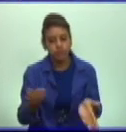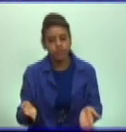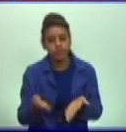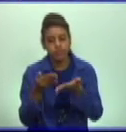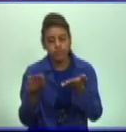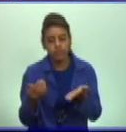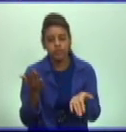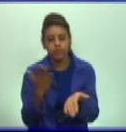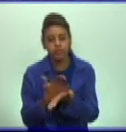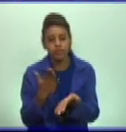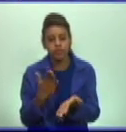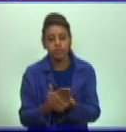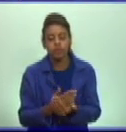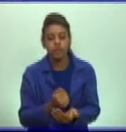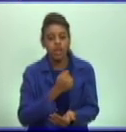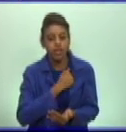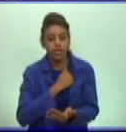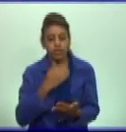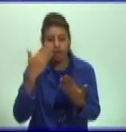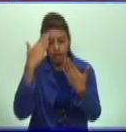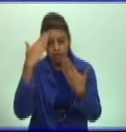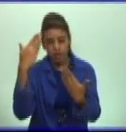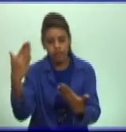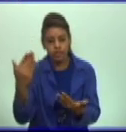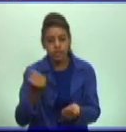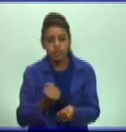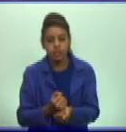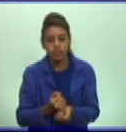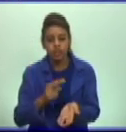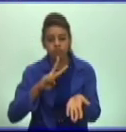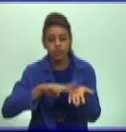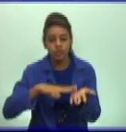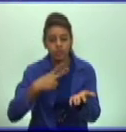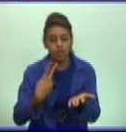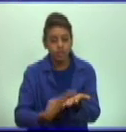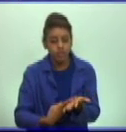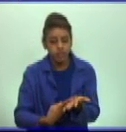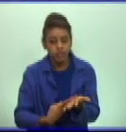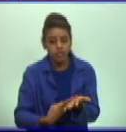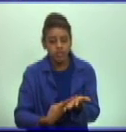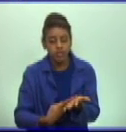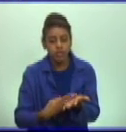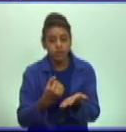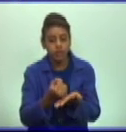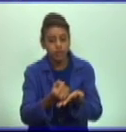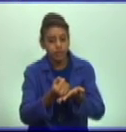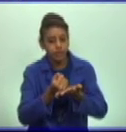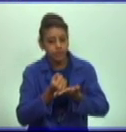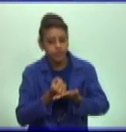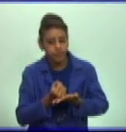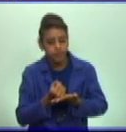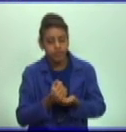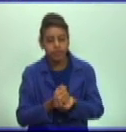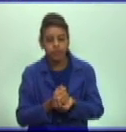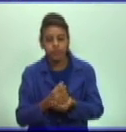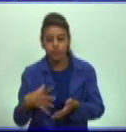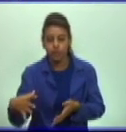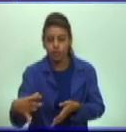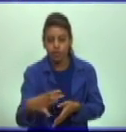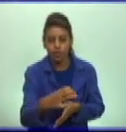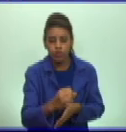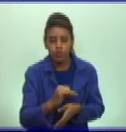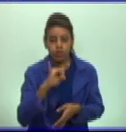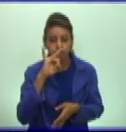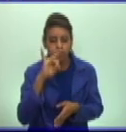encuentros. Quiero agradecer además a la intérprete que nos ha acompañado durante estos